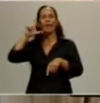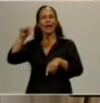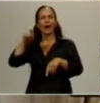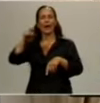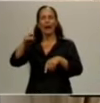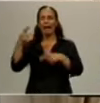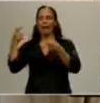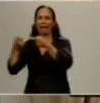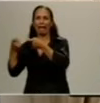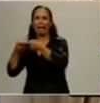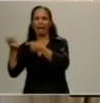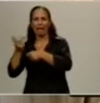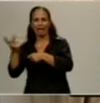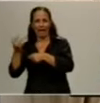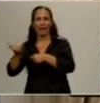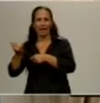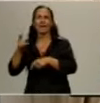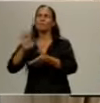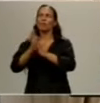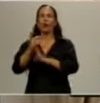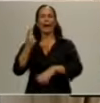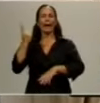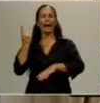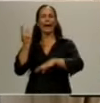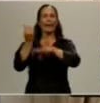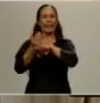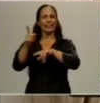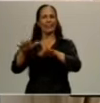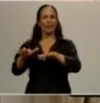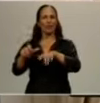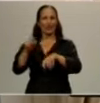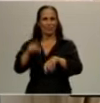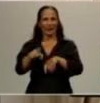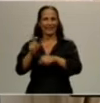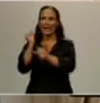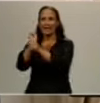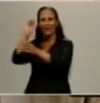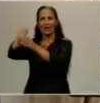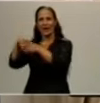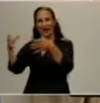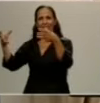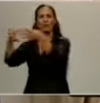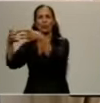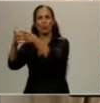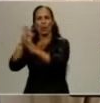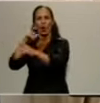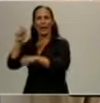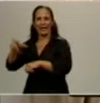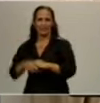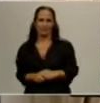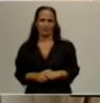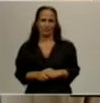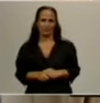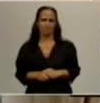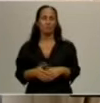Clarín y los Sáenz Valientes. Es el gerente de informática del grupo Clarín. La